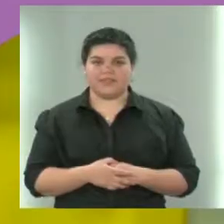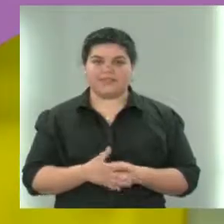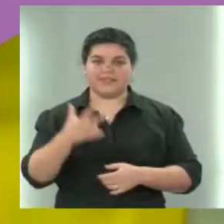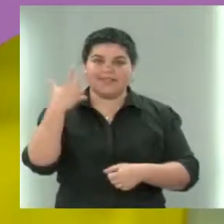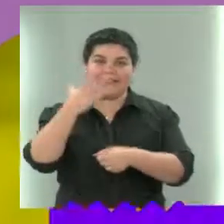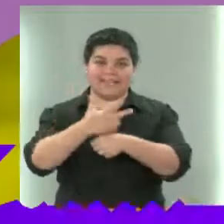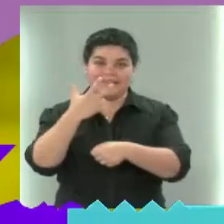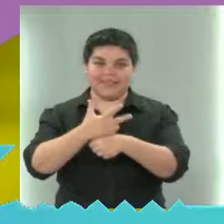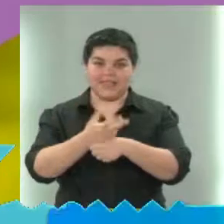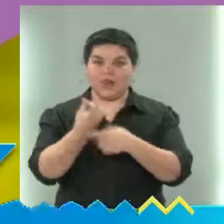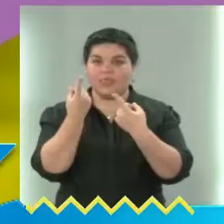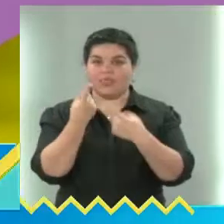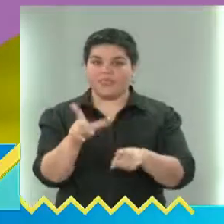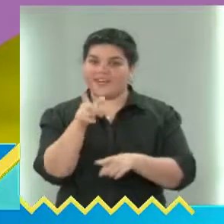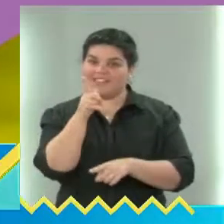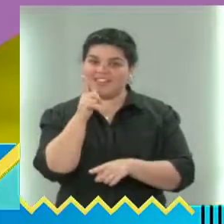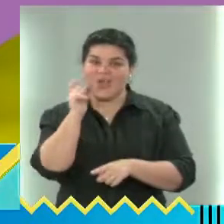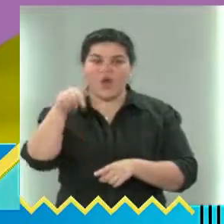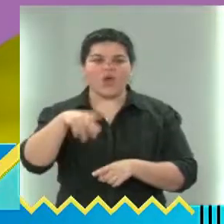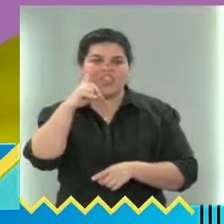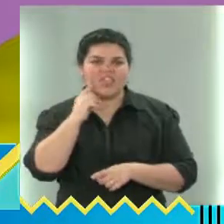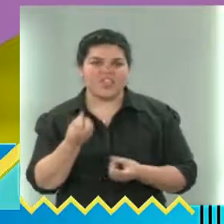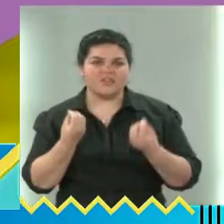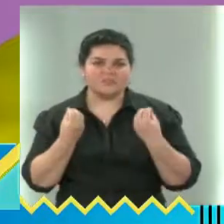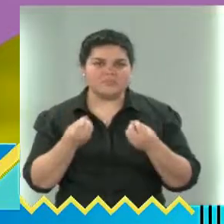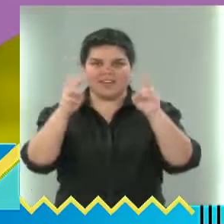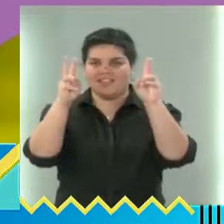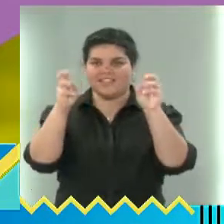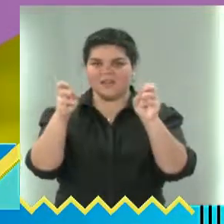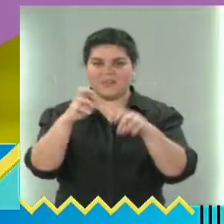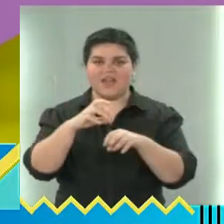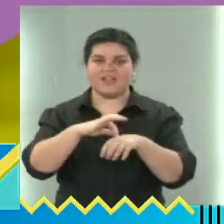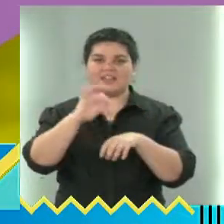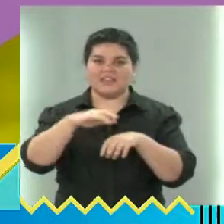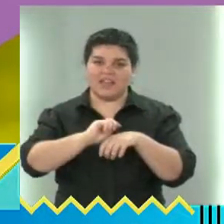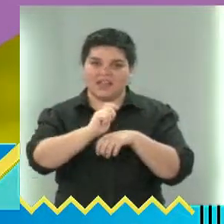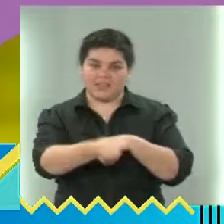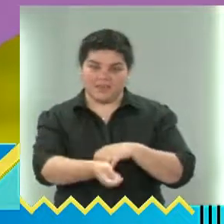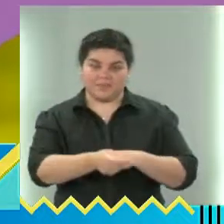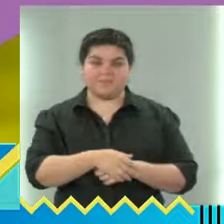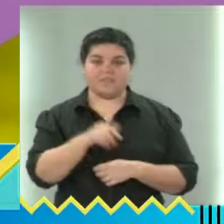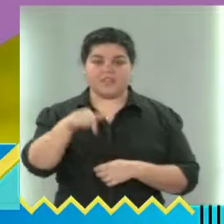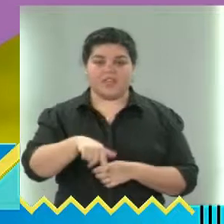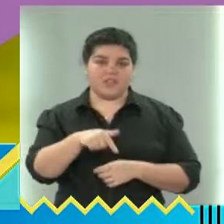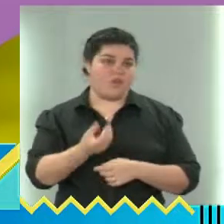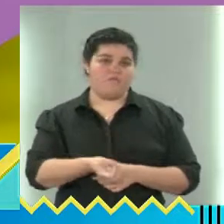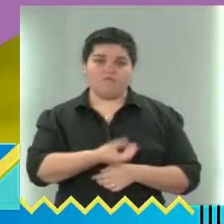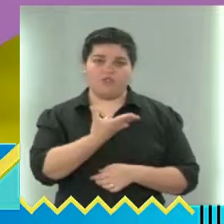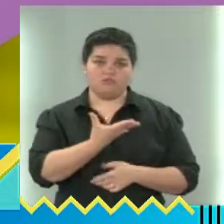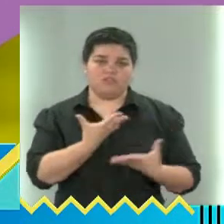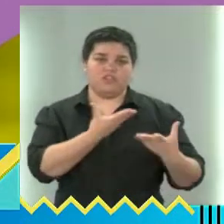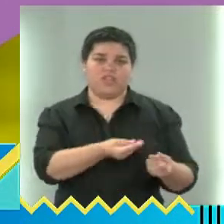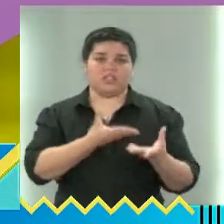Tercer bloque en Distintos Parecidos y hoy estamos hablando acerca de donación de sangre, este acto voluntario y solidario